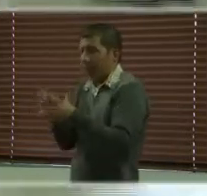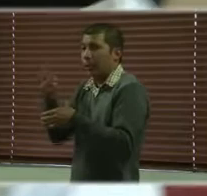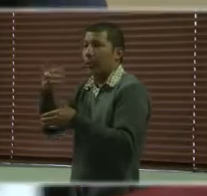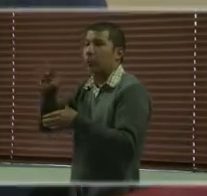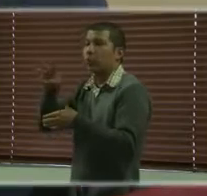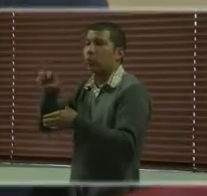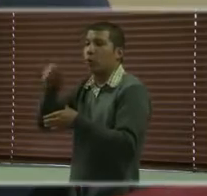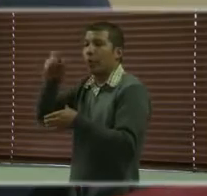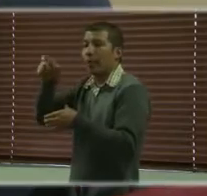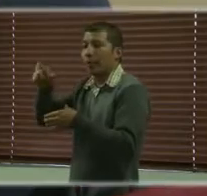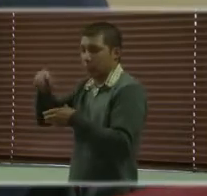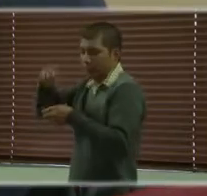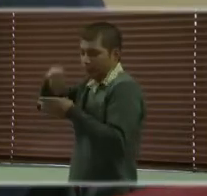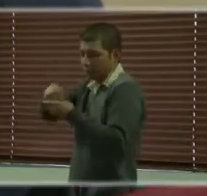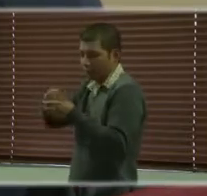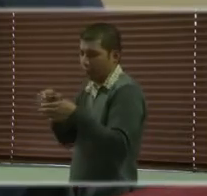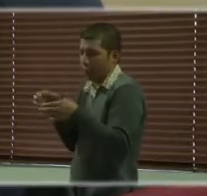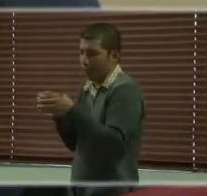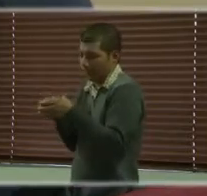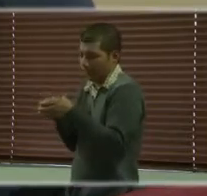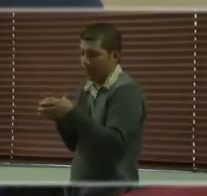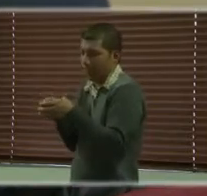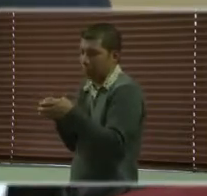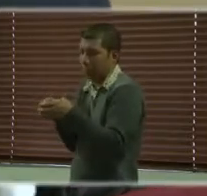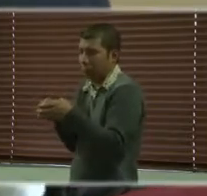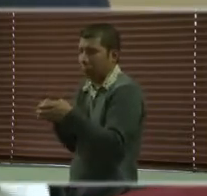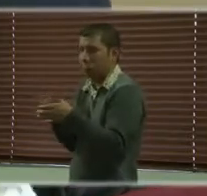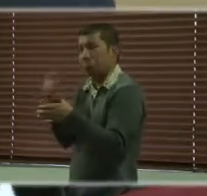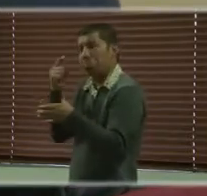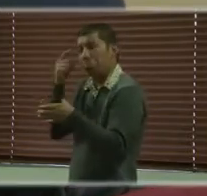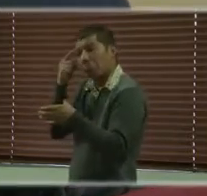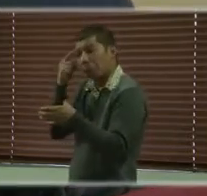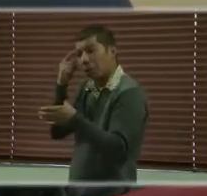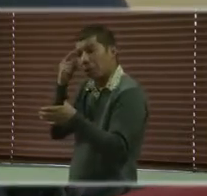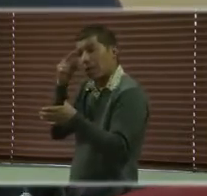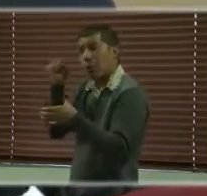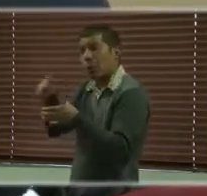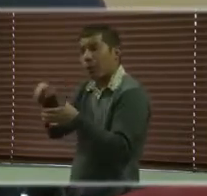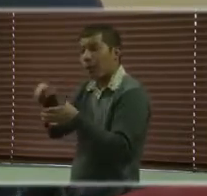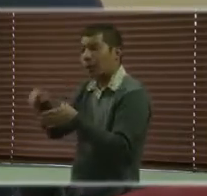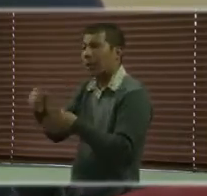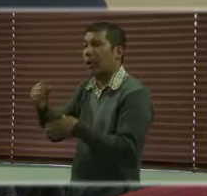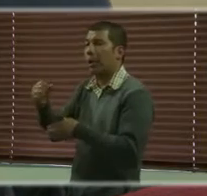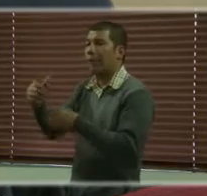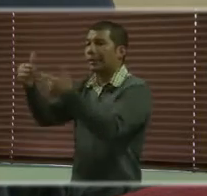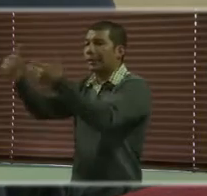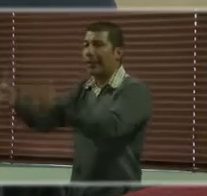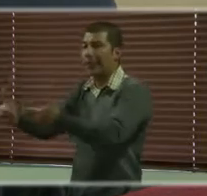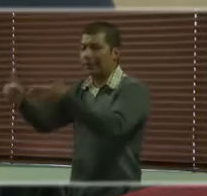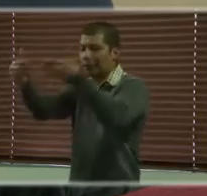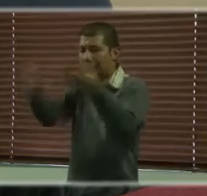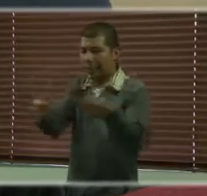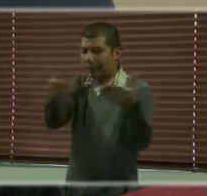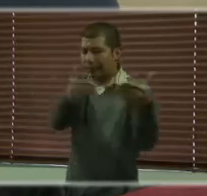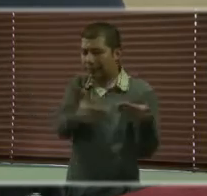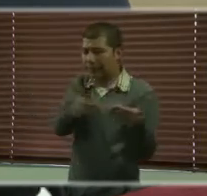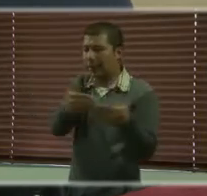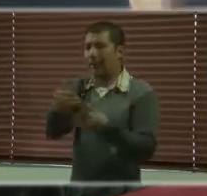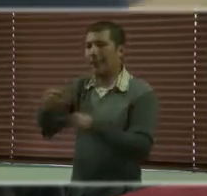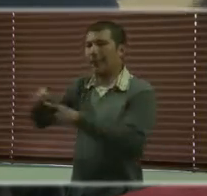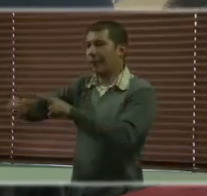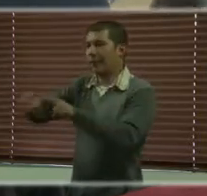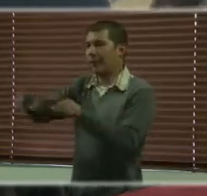referencia de que puedan las diferentes discapacidades participar o no lo hay